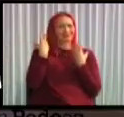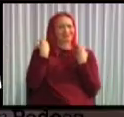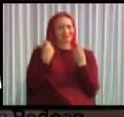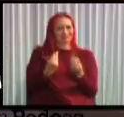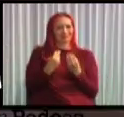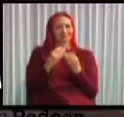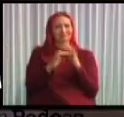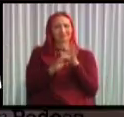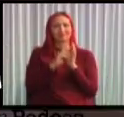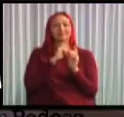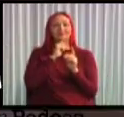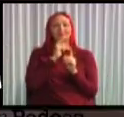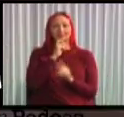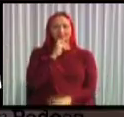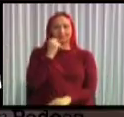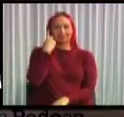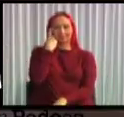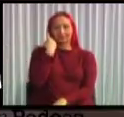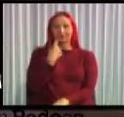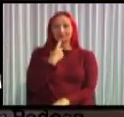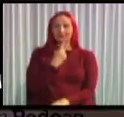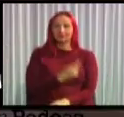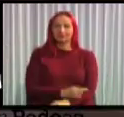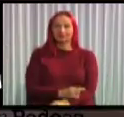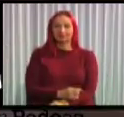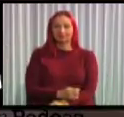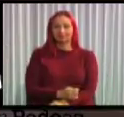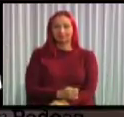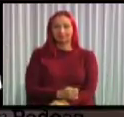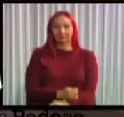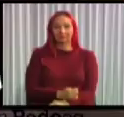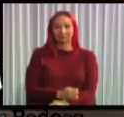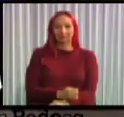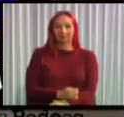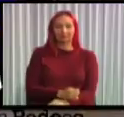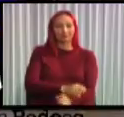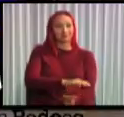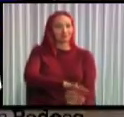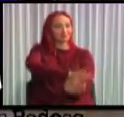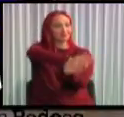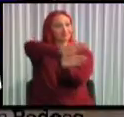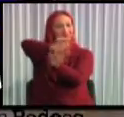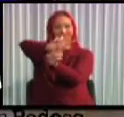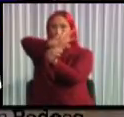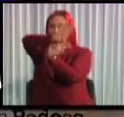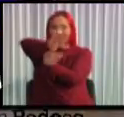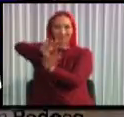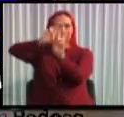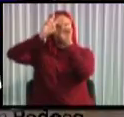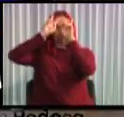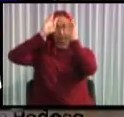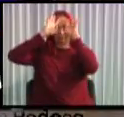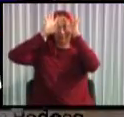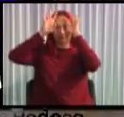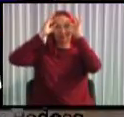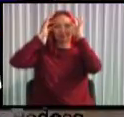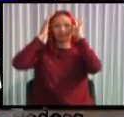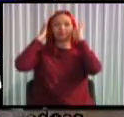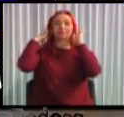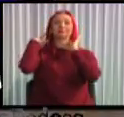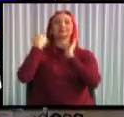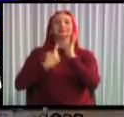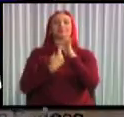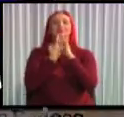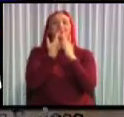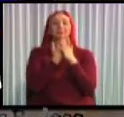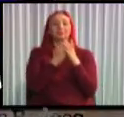es como difícil de entender, ¿verdad? No lo van a entender. Es otra dimensión. Sí, sí. Y se metía la bola